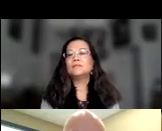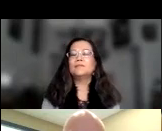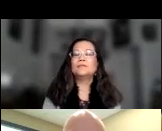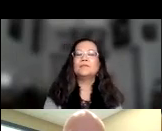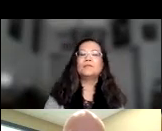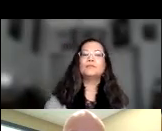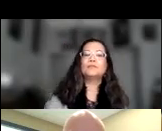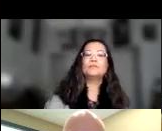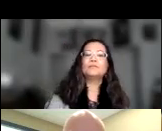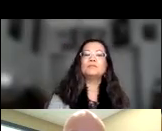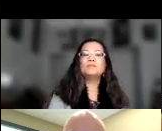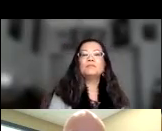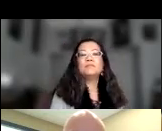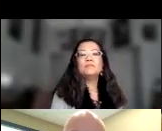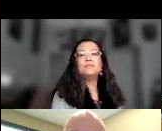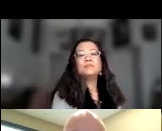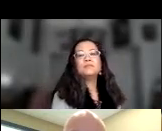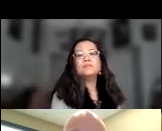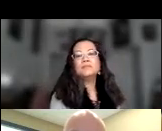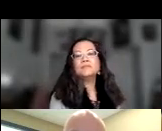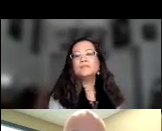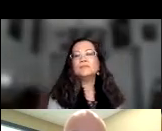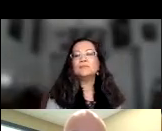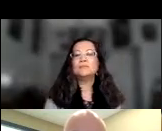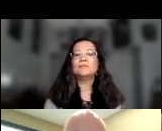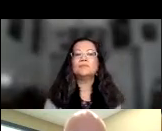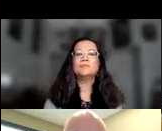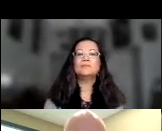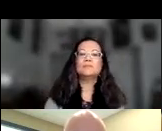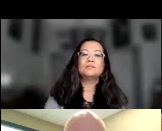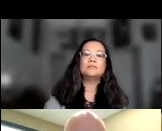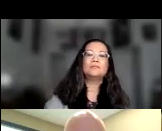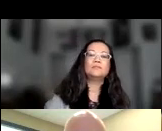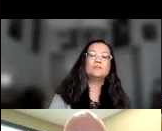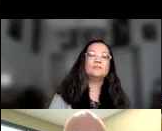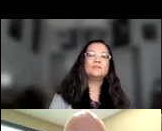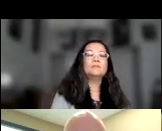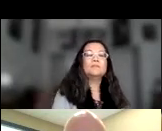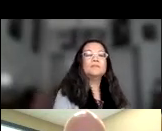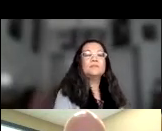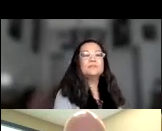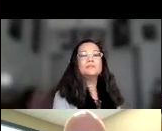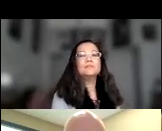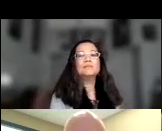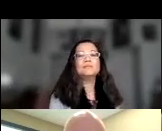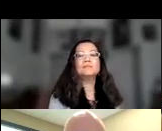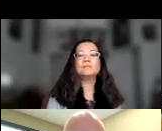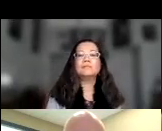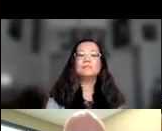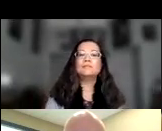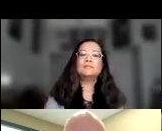pregunta que estamos pidiendo es, ¿cuál cree que sean las principales barreras que están impactando el acceso